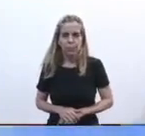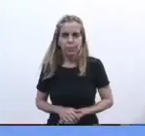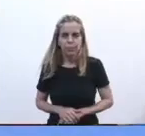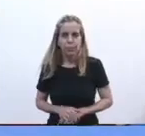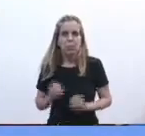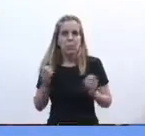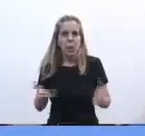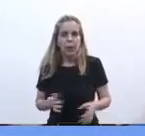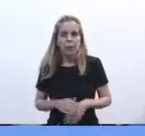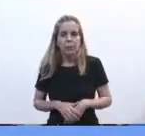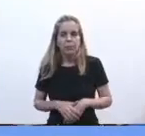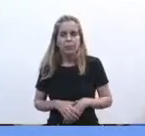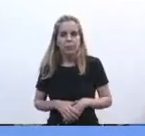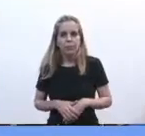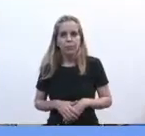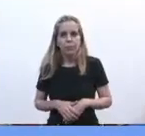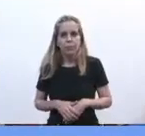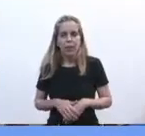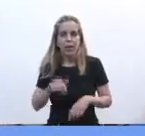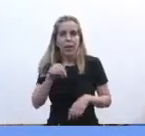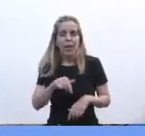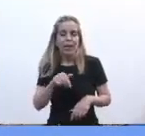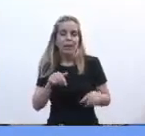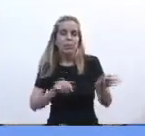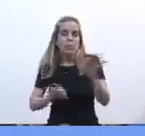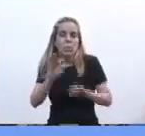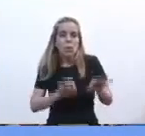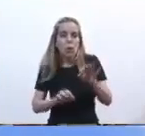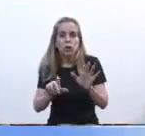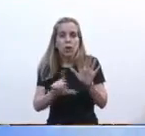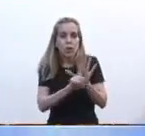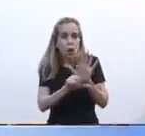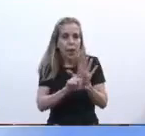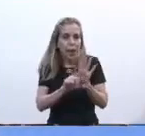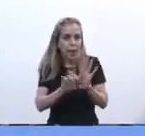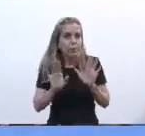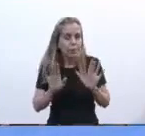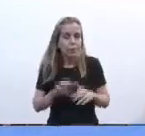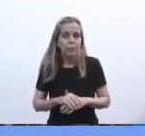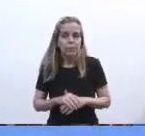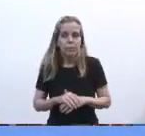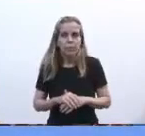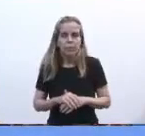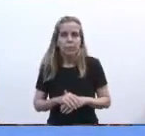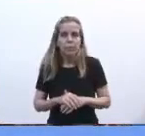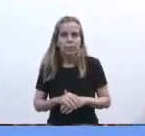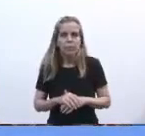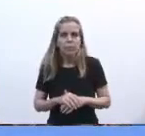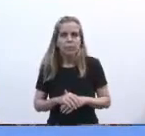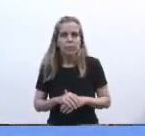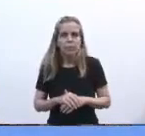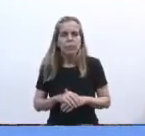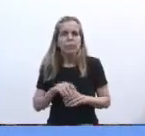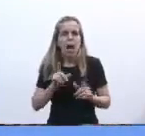bueno esto este proyecto de ley ay qué hay un senadores